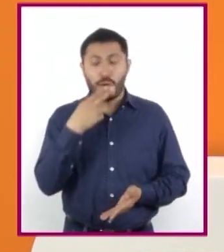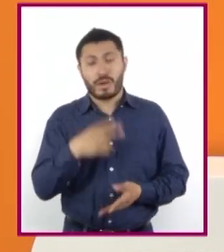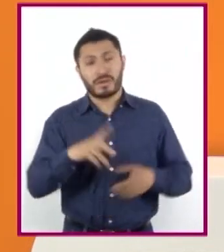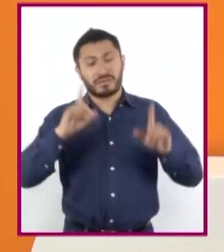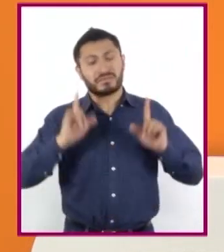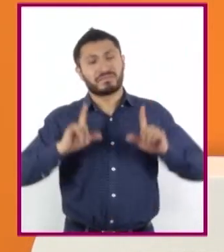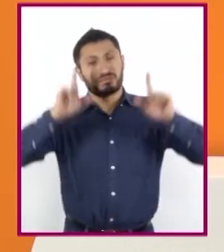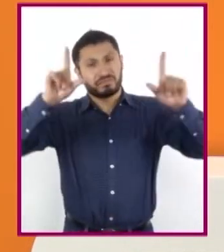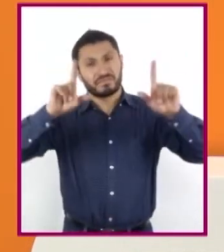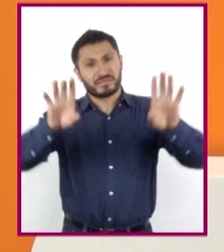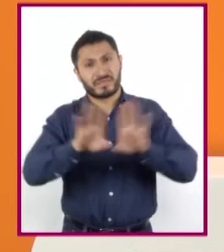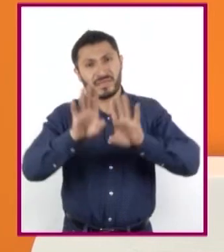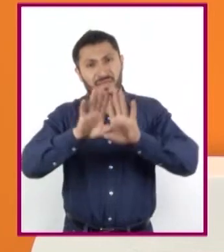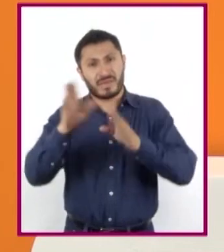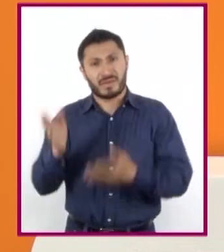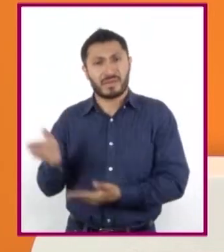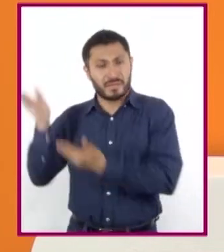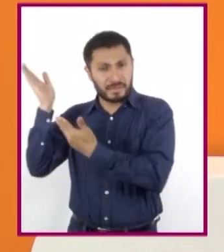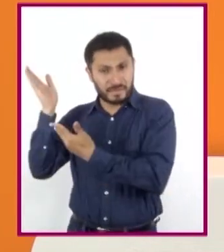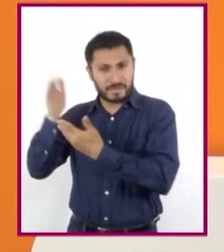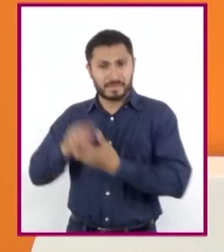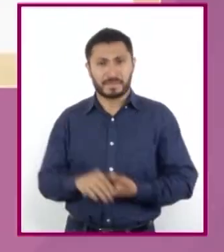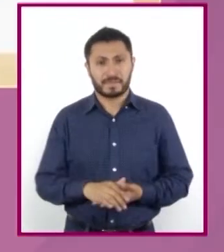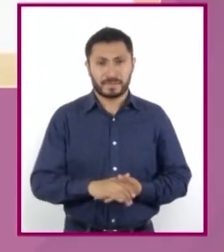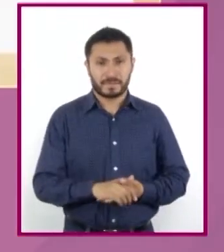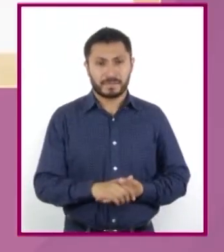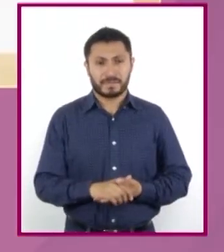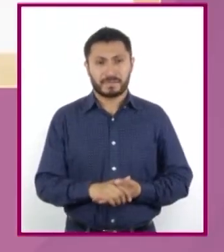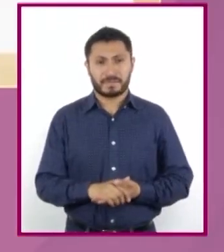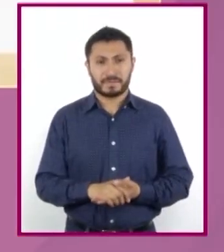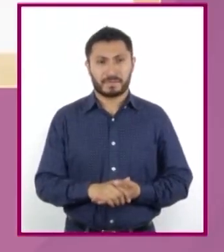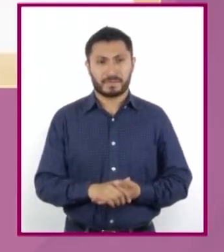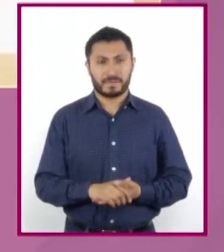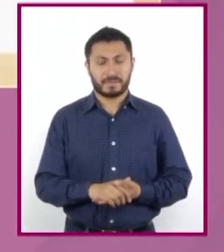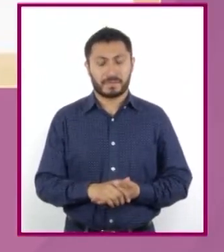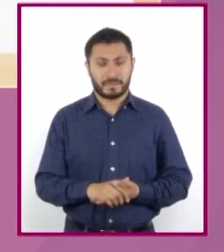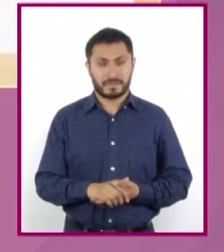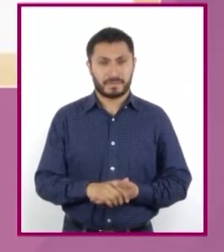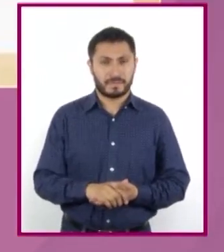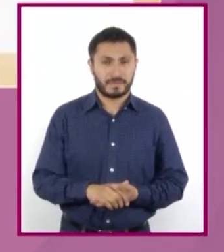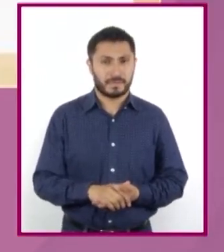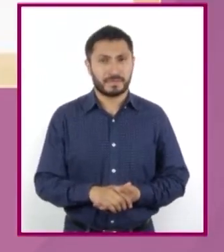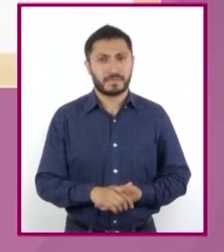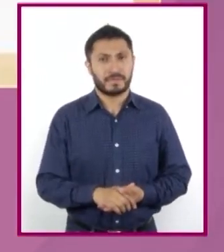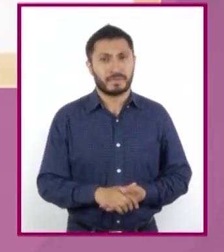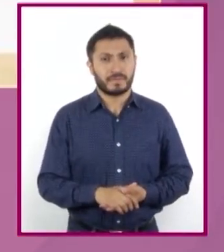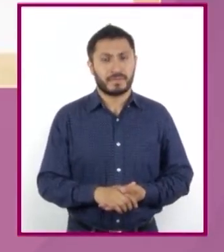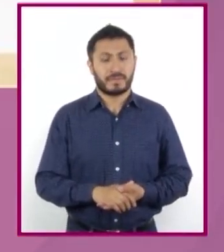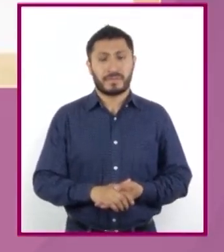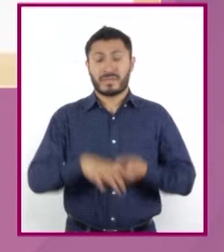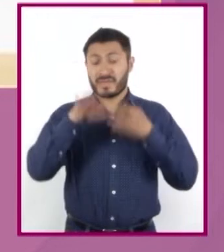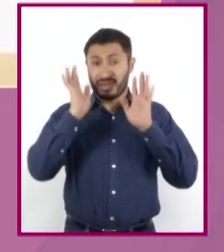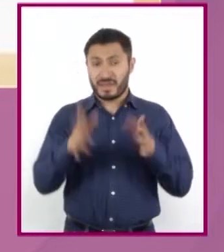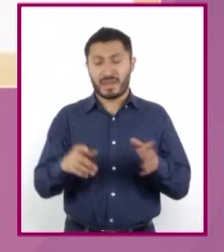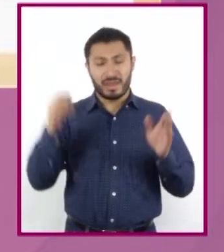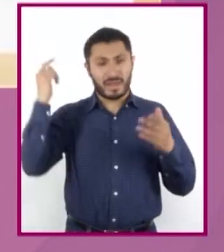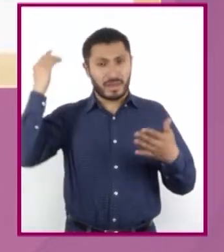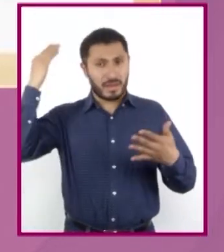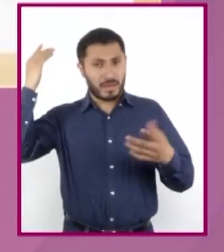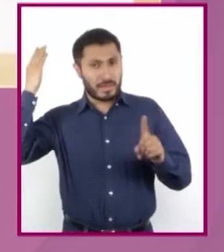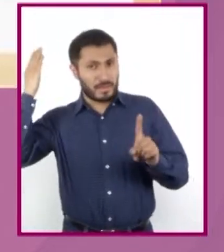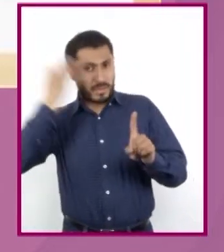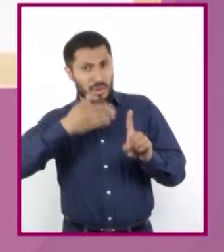tabla como la que les presento a continuación. Una vez que hayan planteado los objetivos